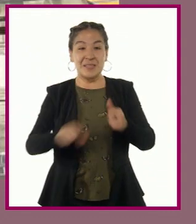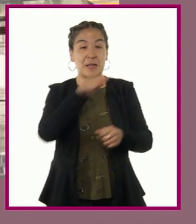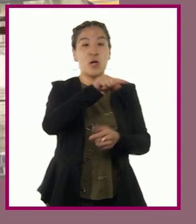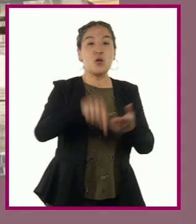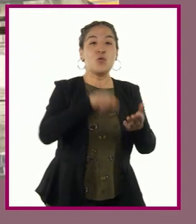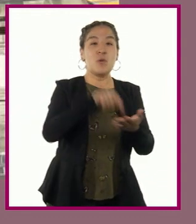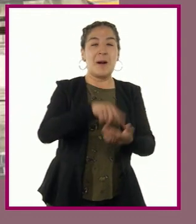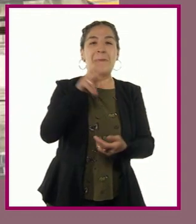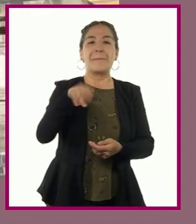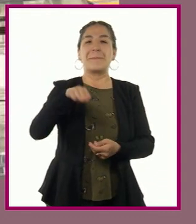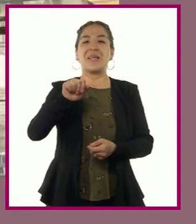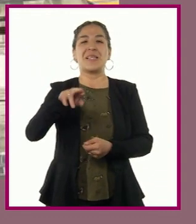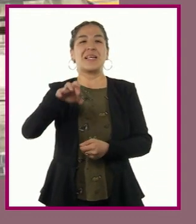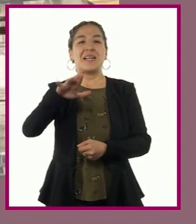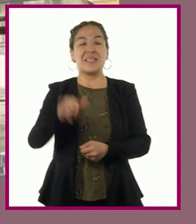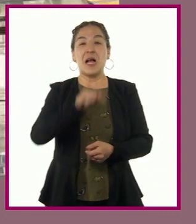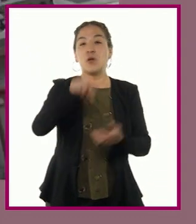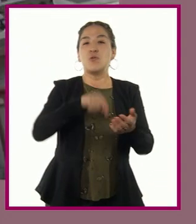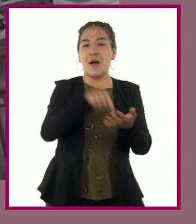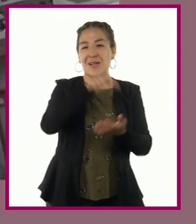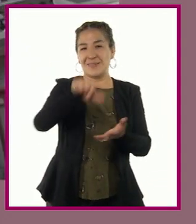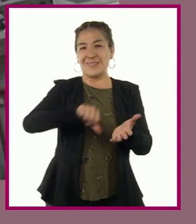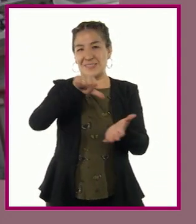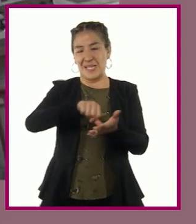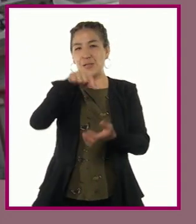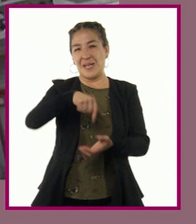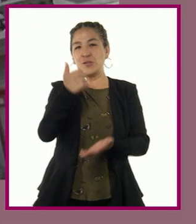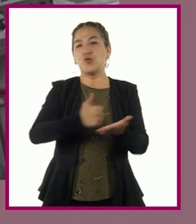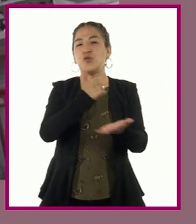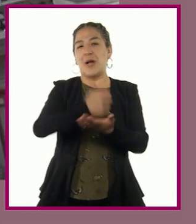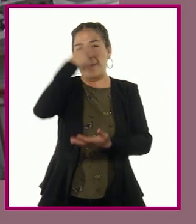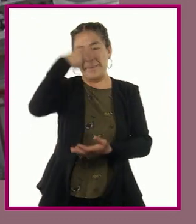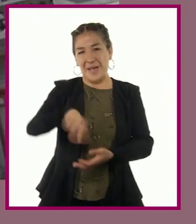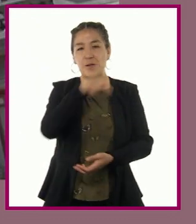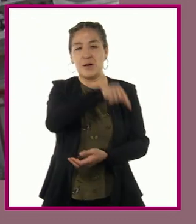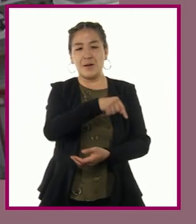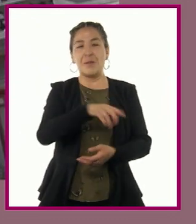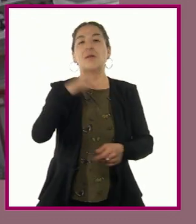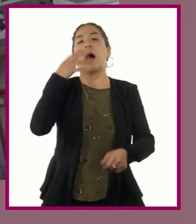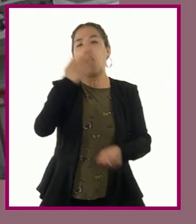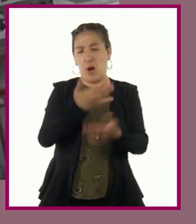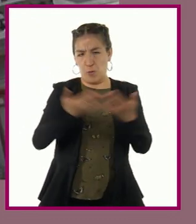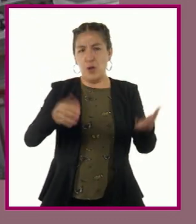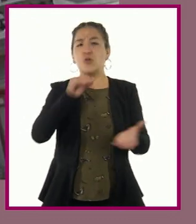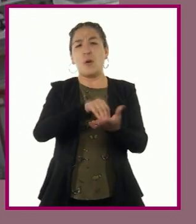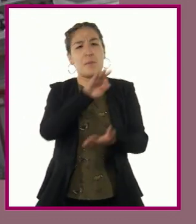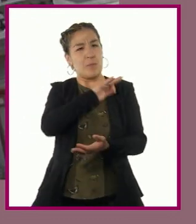Minería, en el centro histórico de la Ciudad de México, donde se puede apreciar en la actualidad.